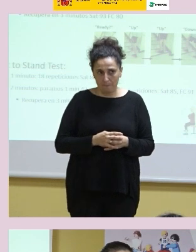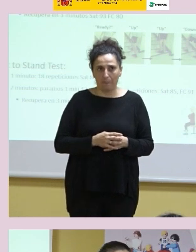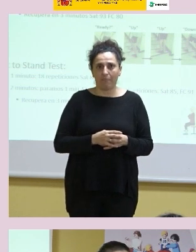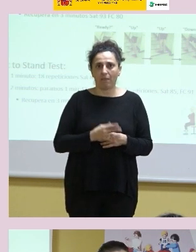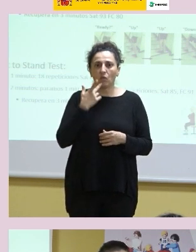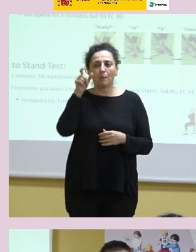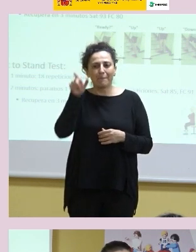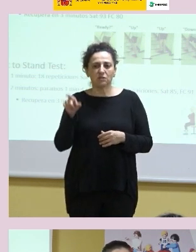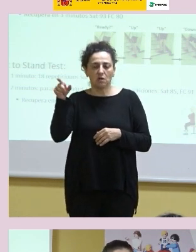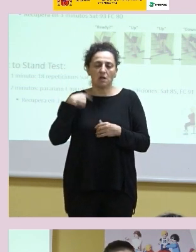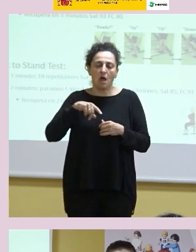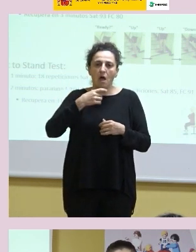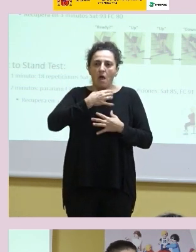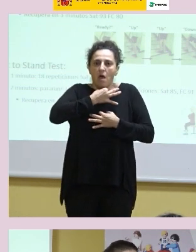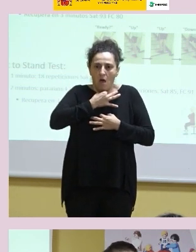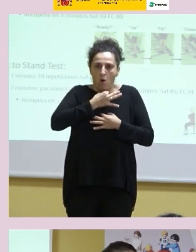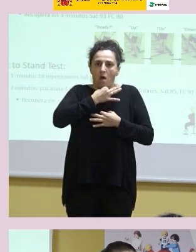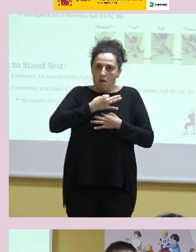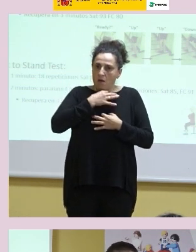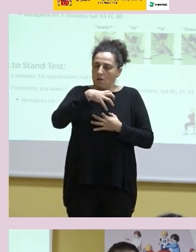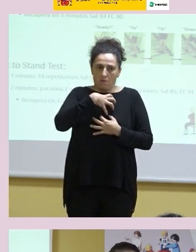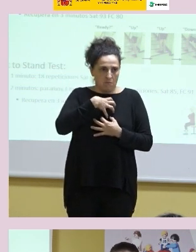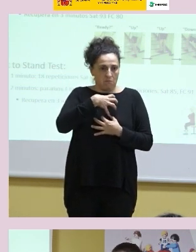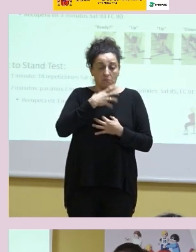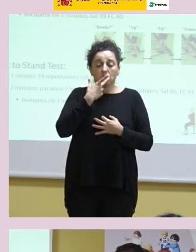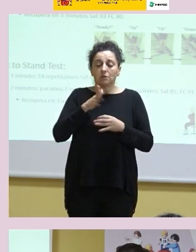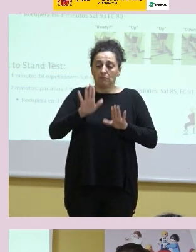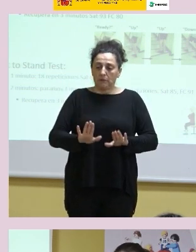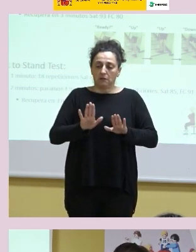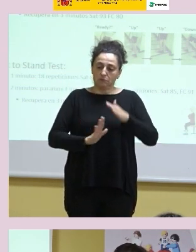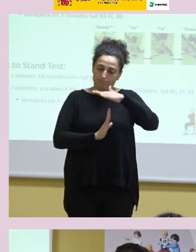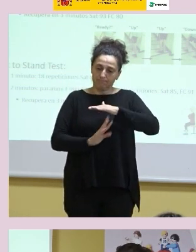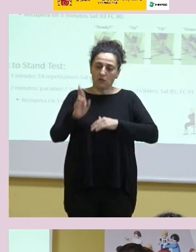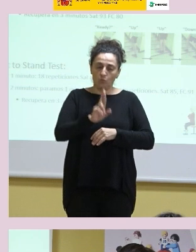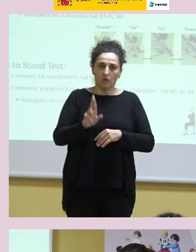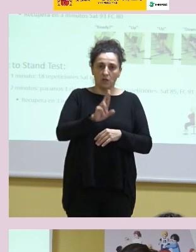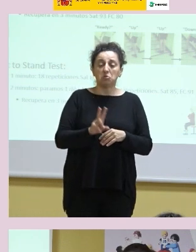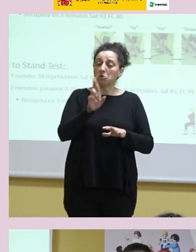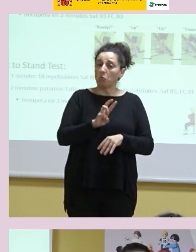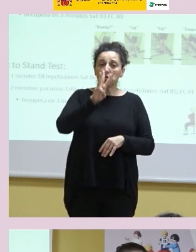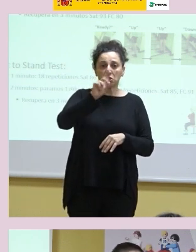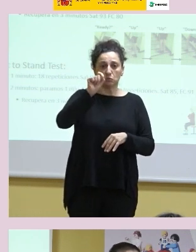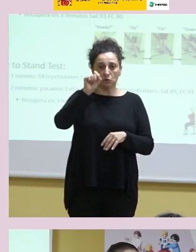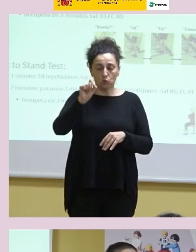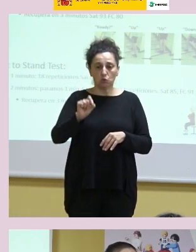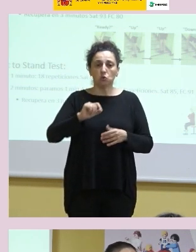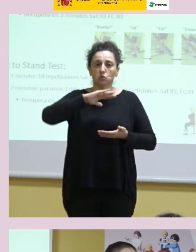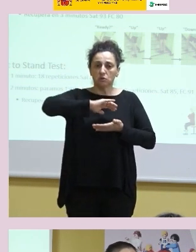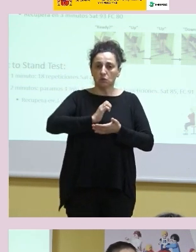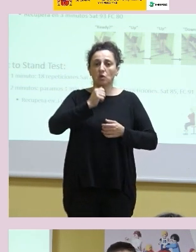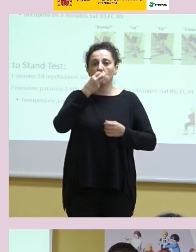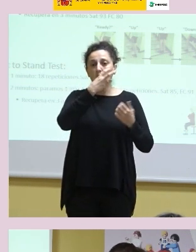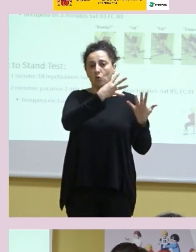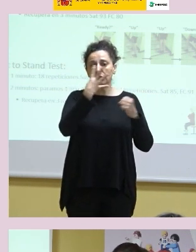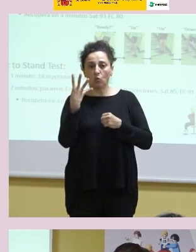paciente empezaba a notar disnea, se ahogaba, paramos y recuperamos. Recupera en 3 minutos de nuevo, saturación de 94 y